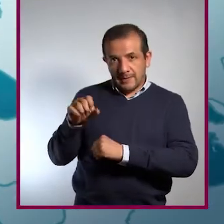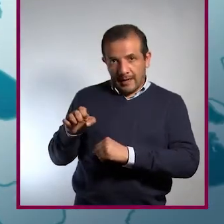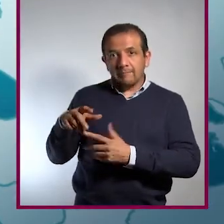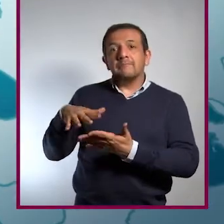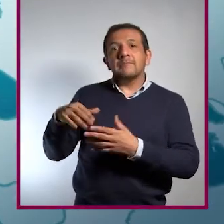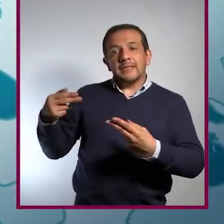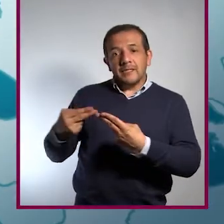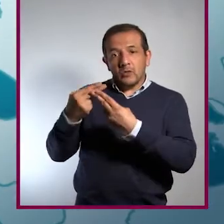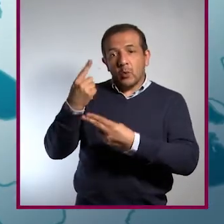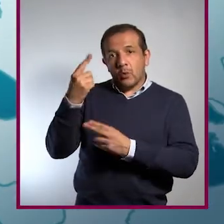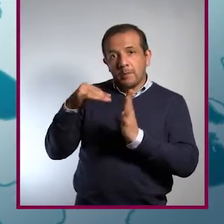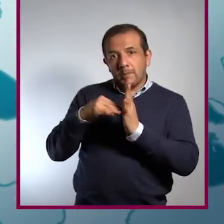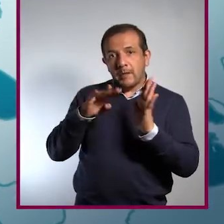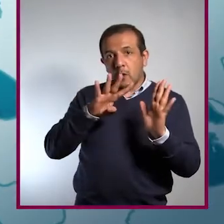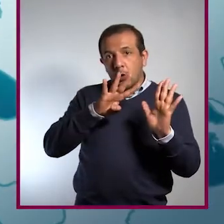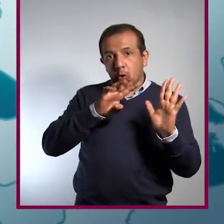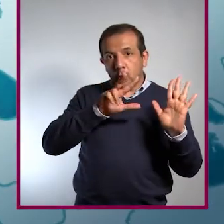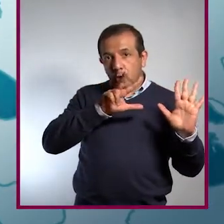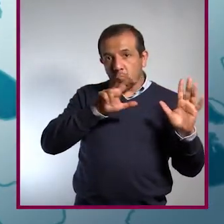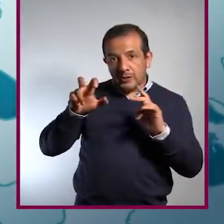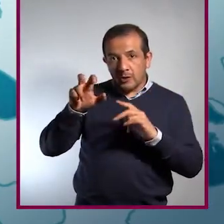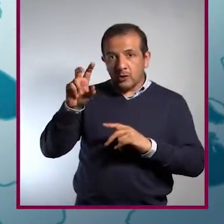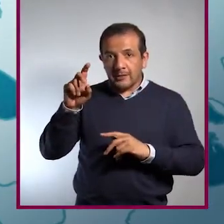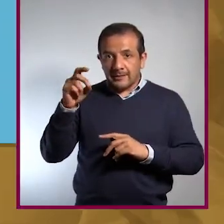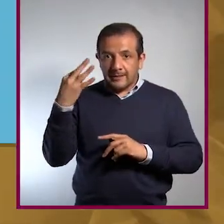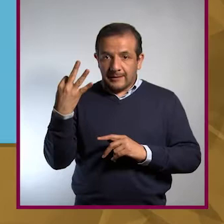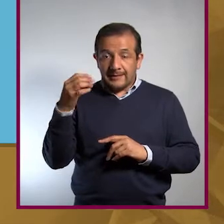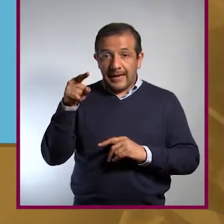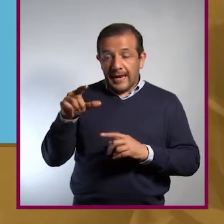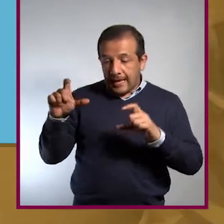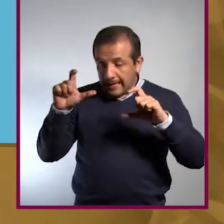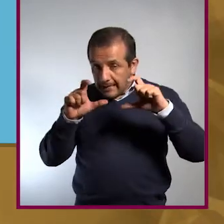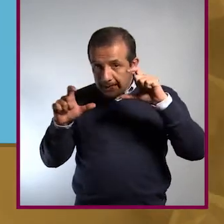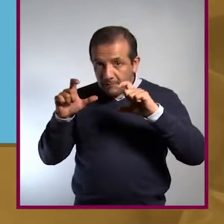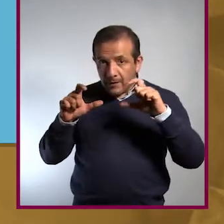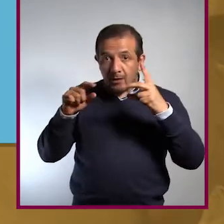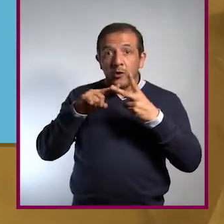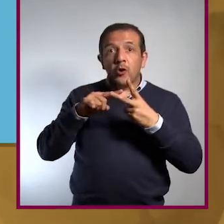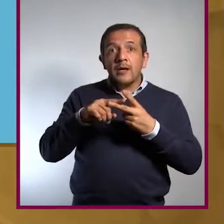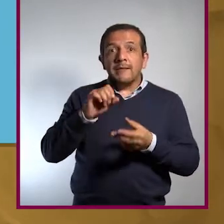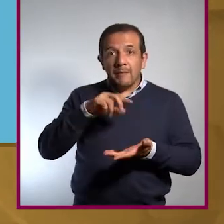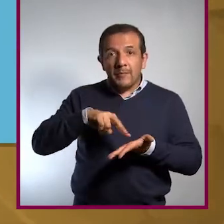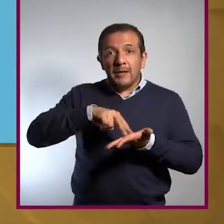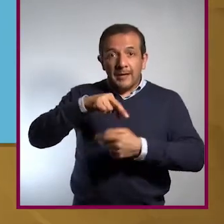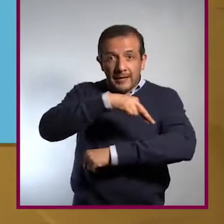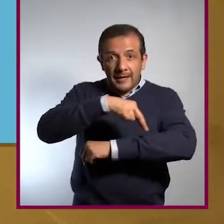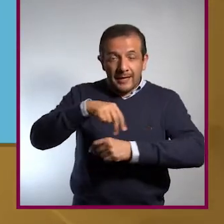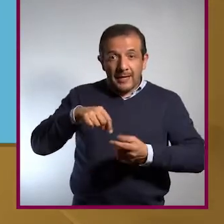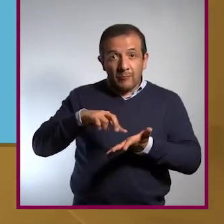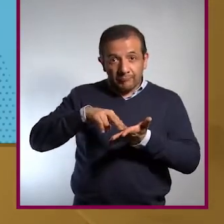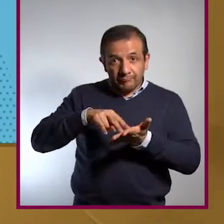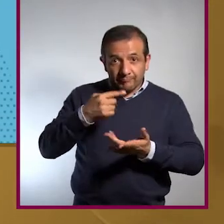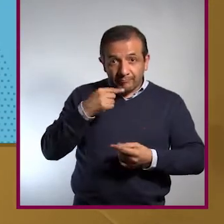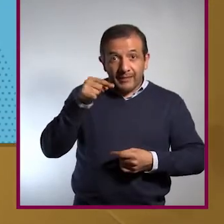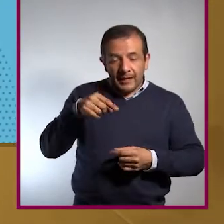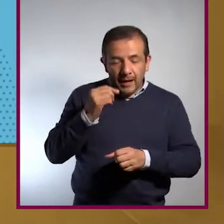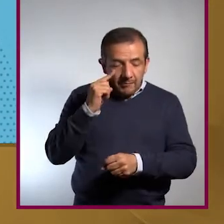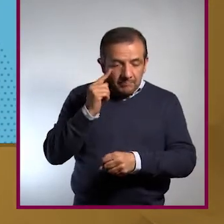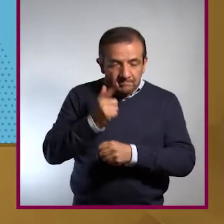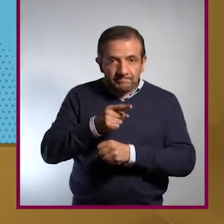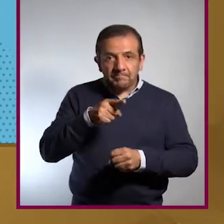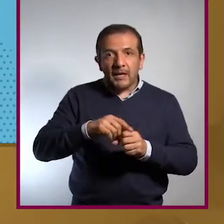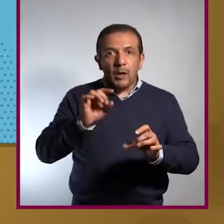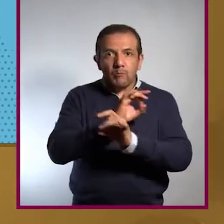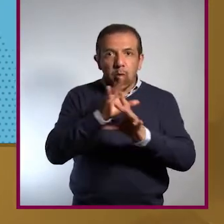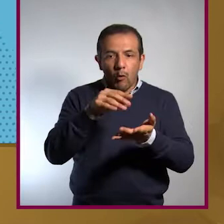el 21 de octubre de 1833. Fue químico e ingeniero e inventó la dinamita. Gracias a